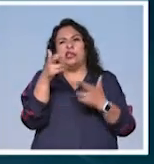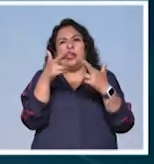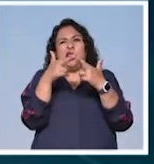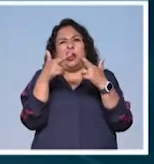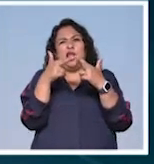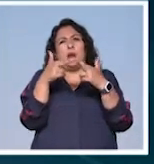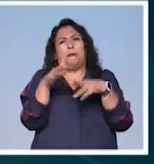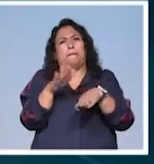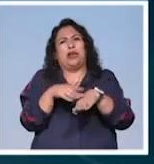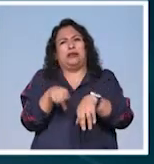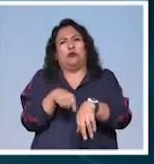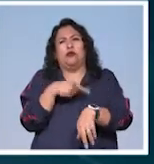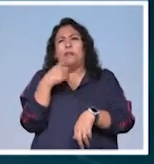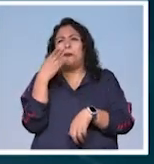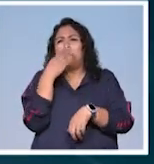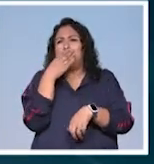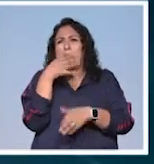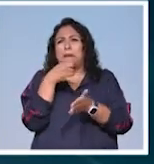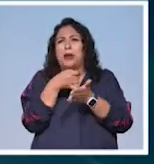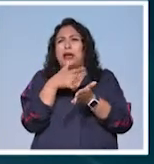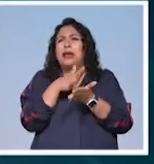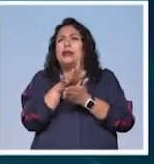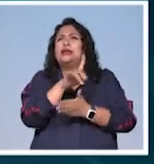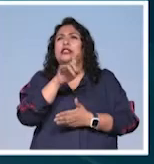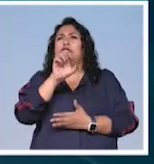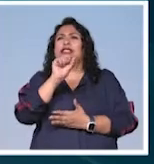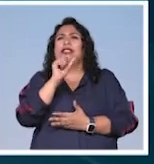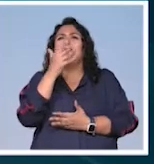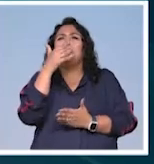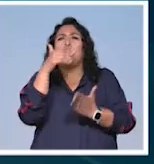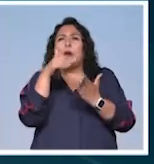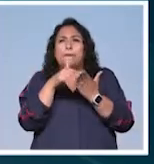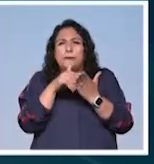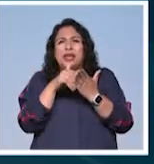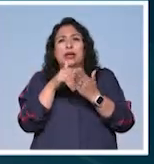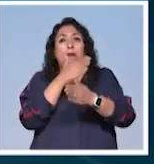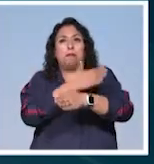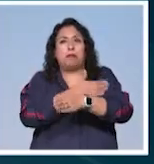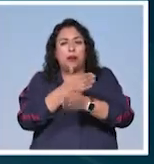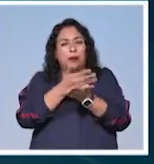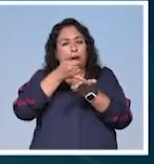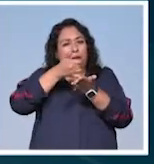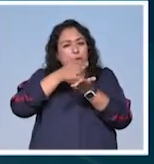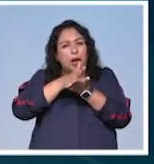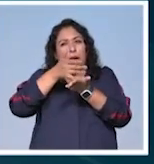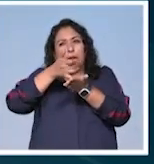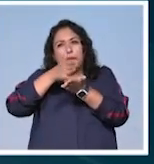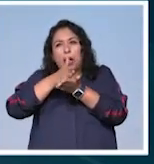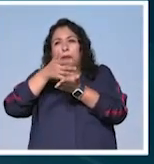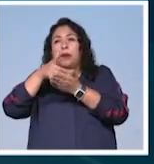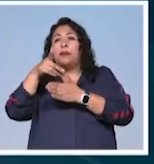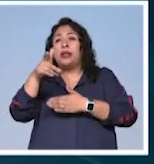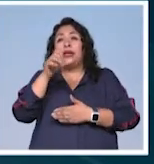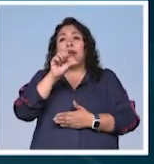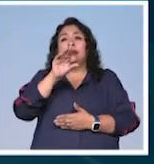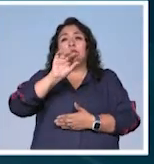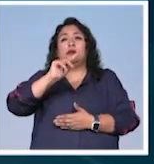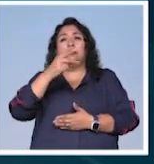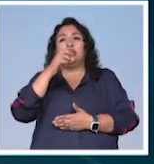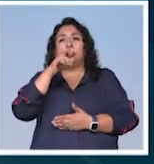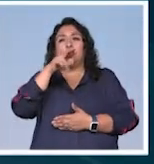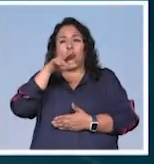mucho más largo que la Biblia, grabado en 165.000 bloques de madera. De acuerdo con The Smithsonian